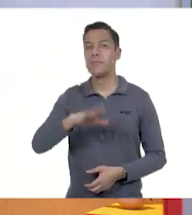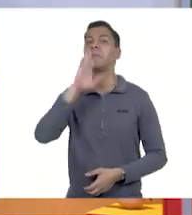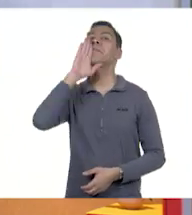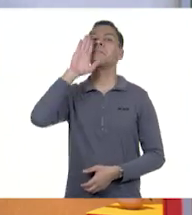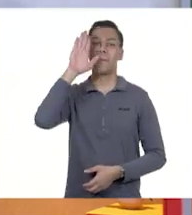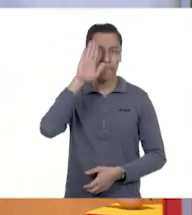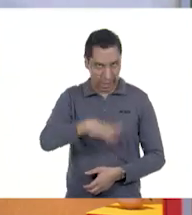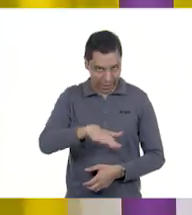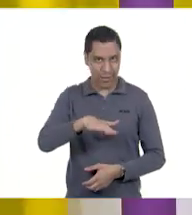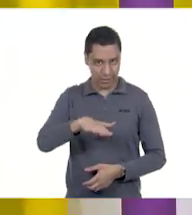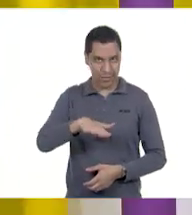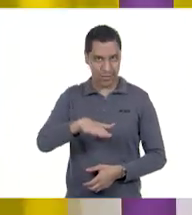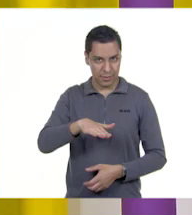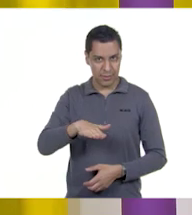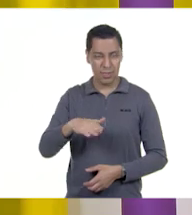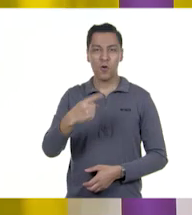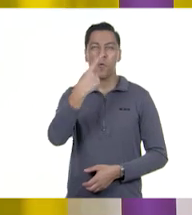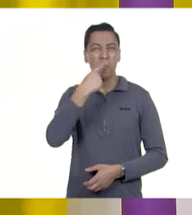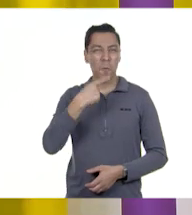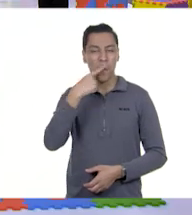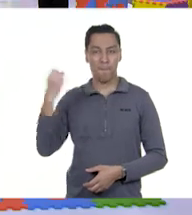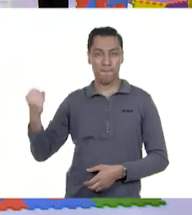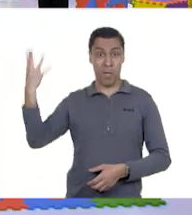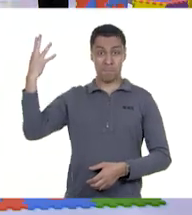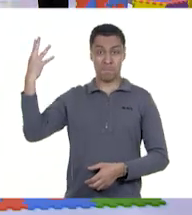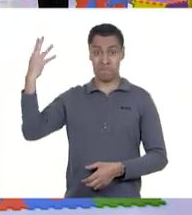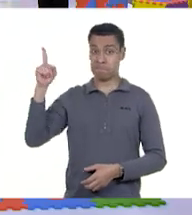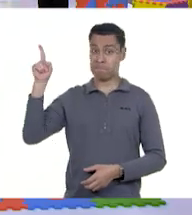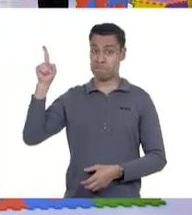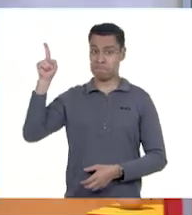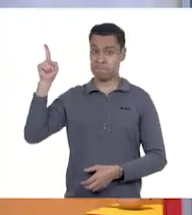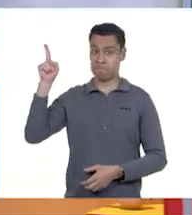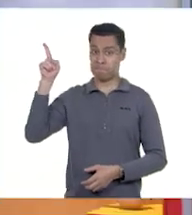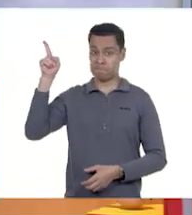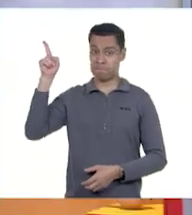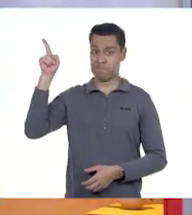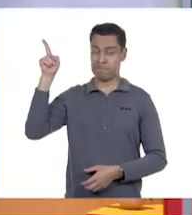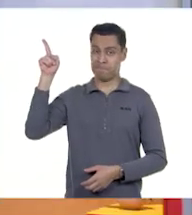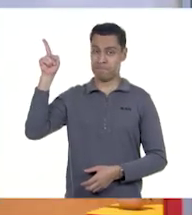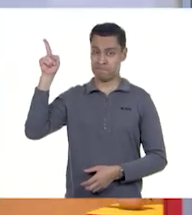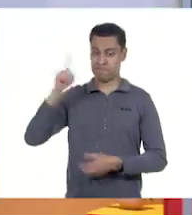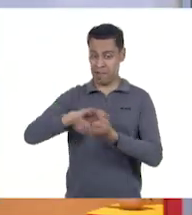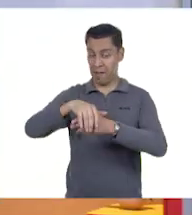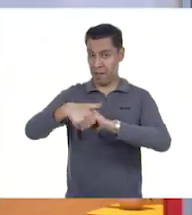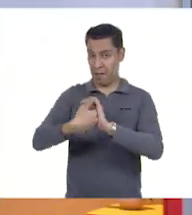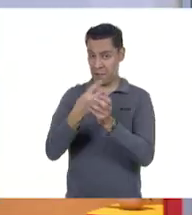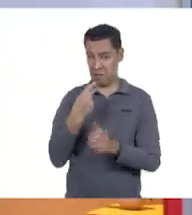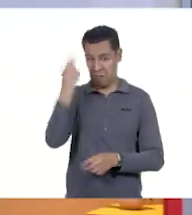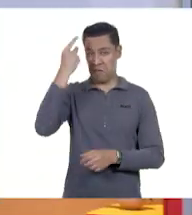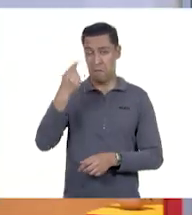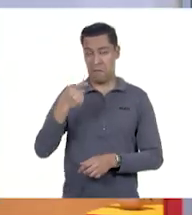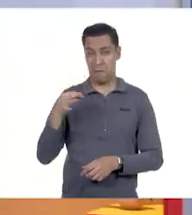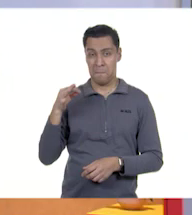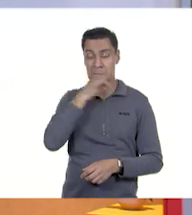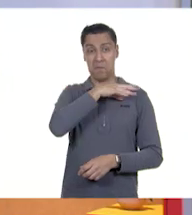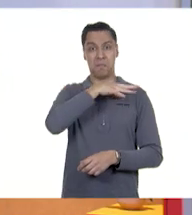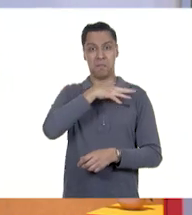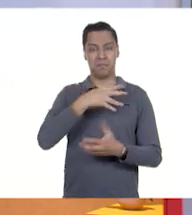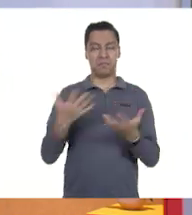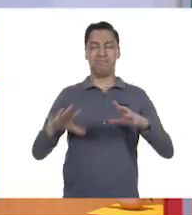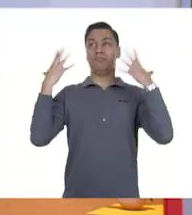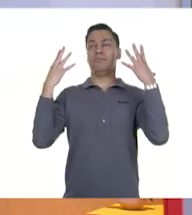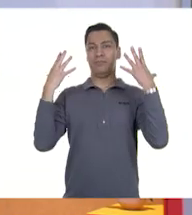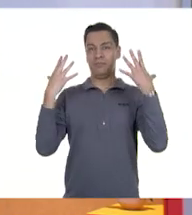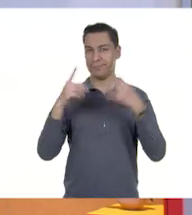Exactamente, es una actividad incorrecta. Incorrecta. Lavarse las manos en 5 segundos no es lavarse las manos. Uh-huh.